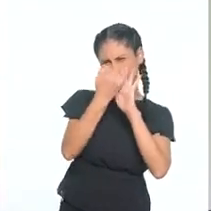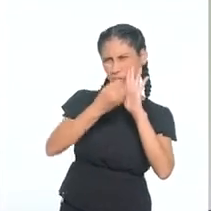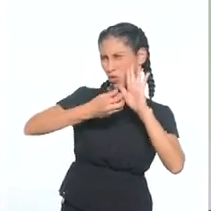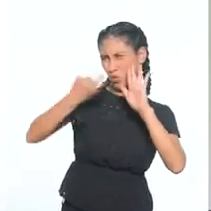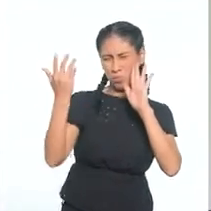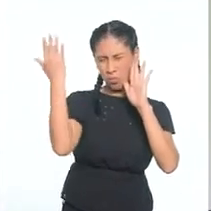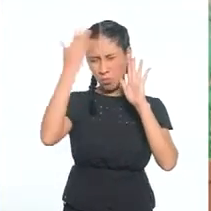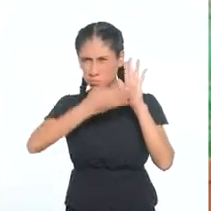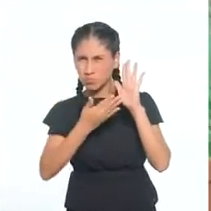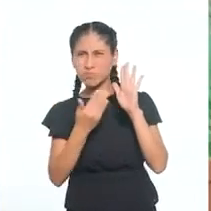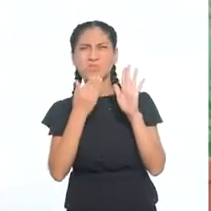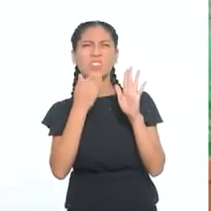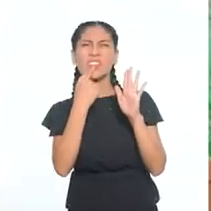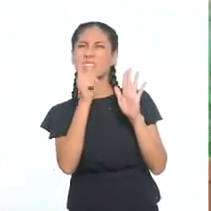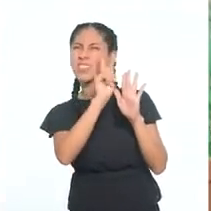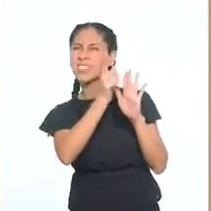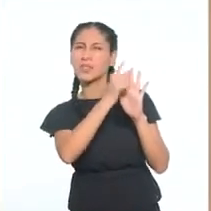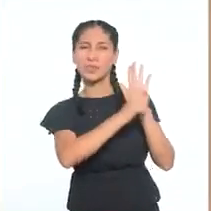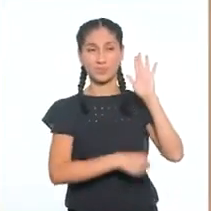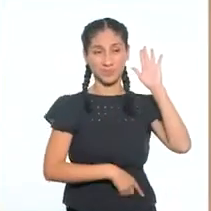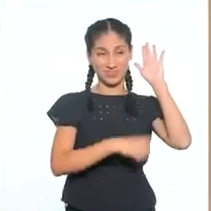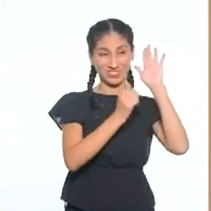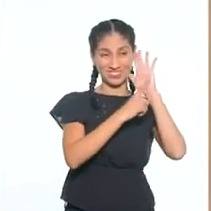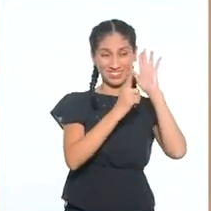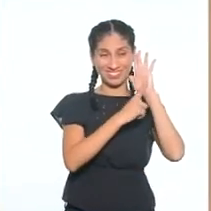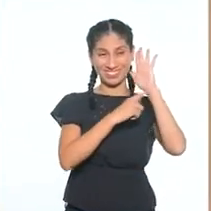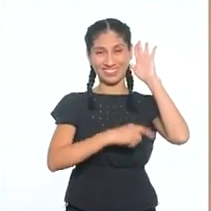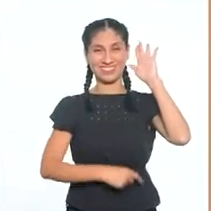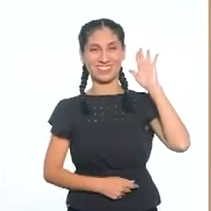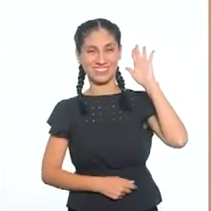esa imagen quien dice que no